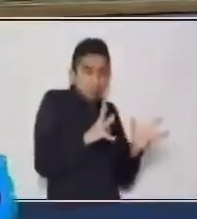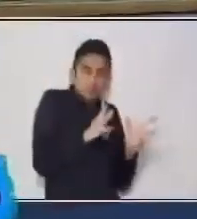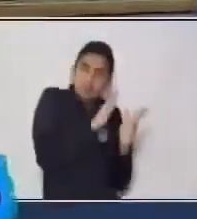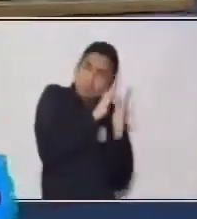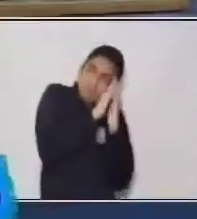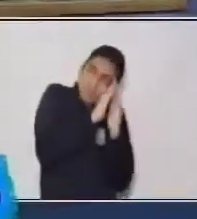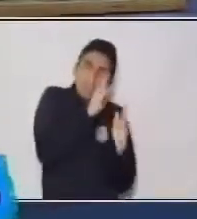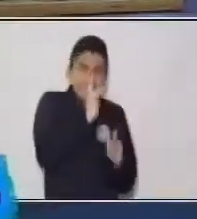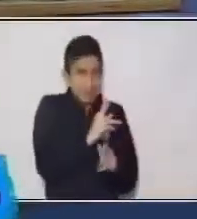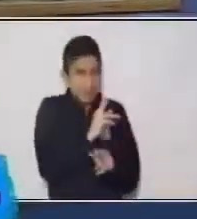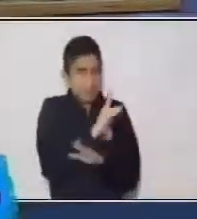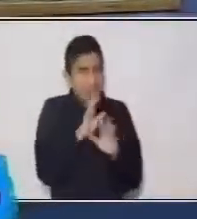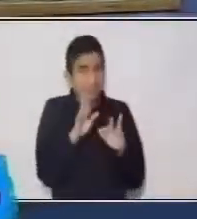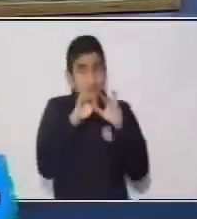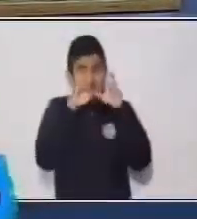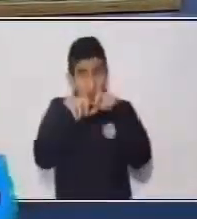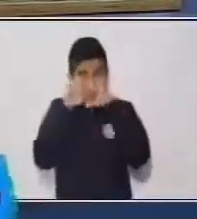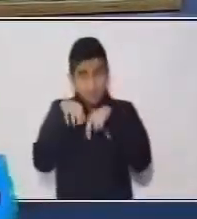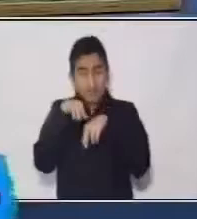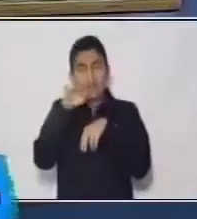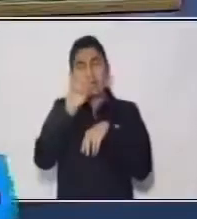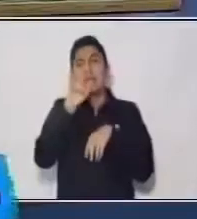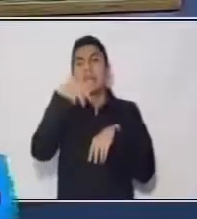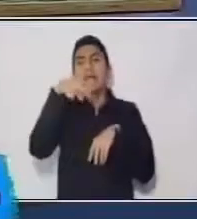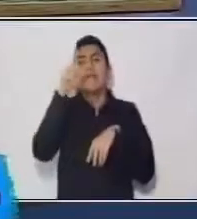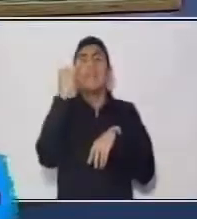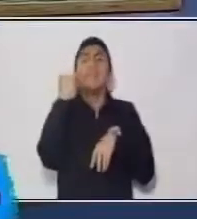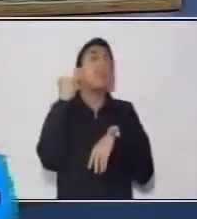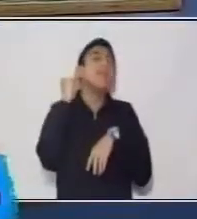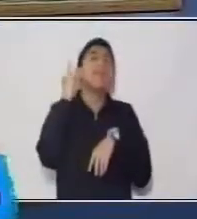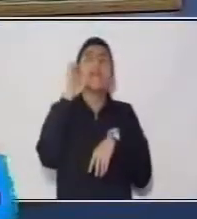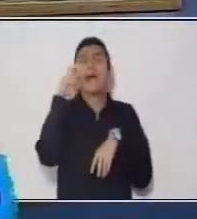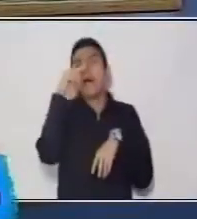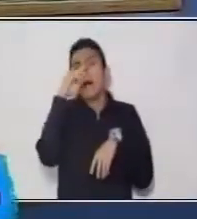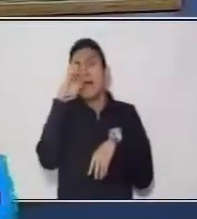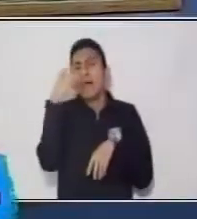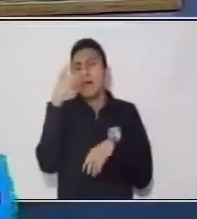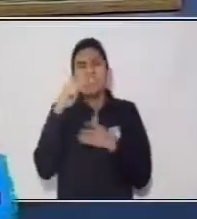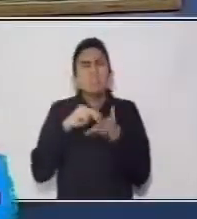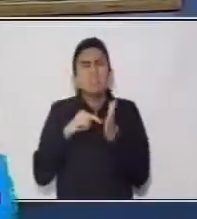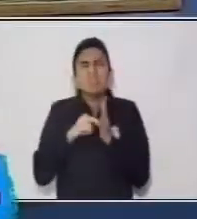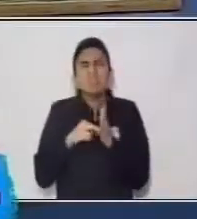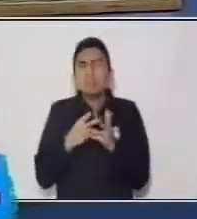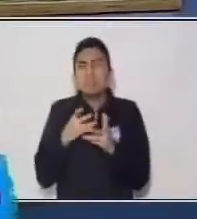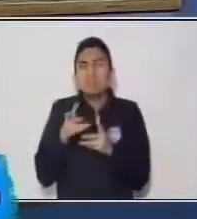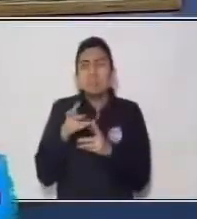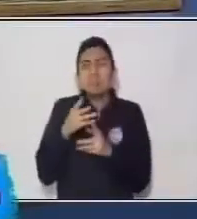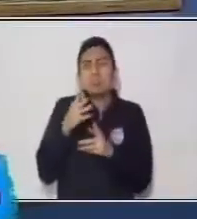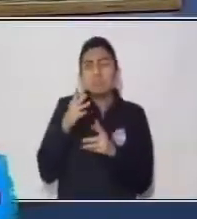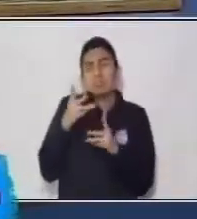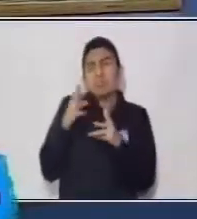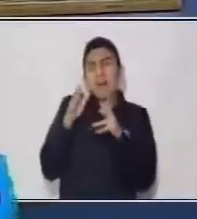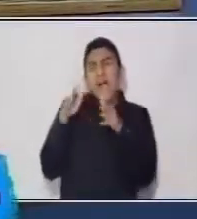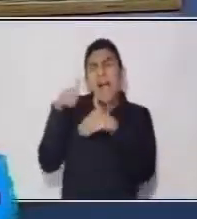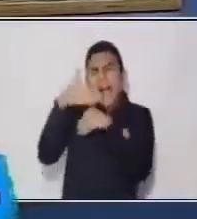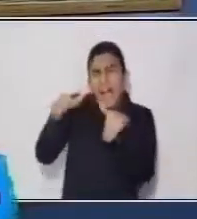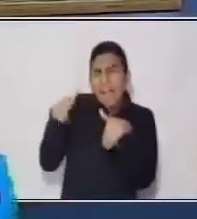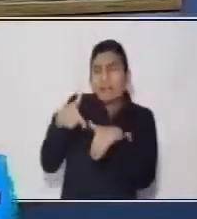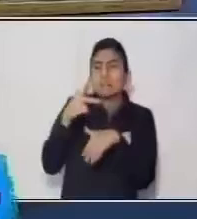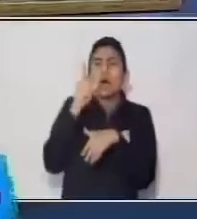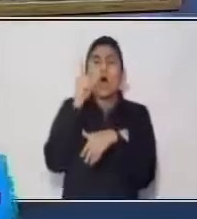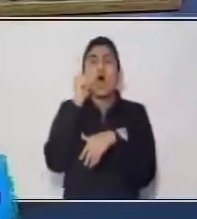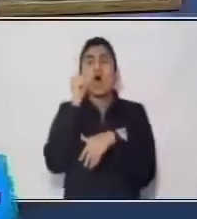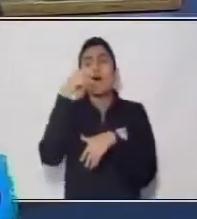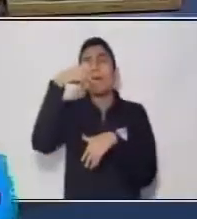almohada, ¿verdad? Estos indigentes, cada uno tenía sus particularidades, pero había uno muy importante que era el pelele.